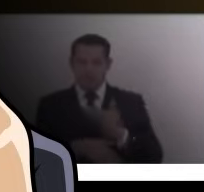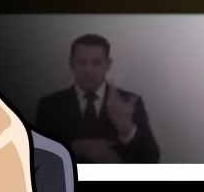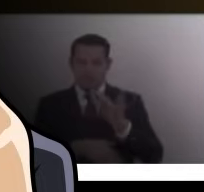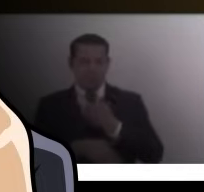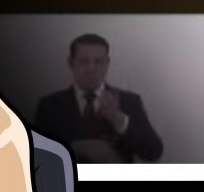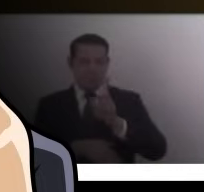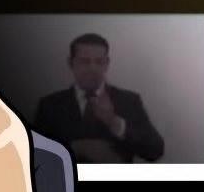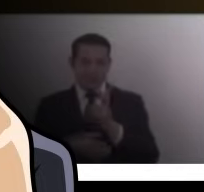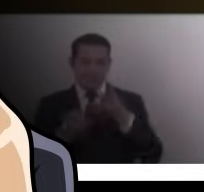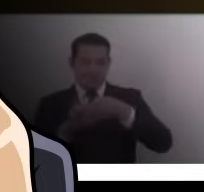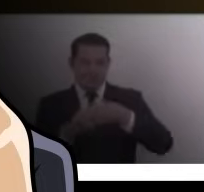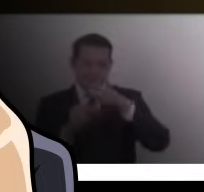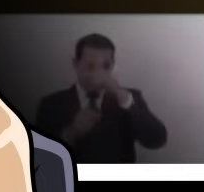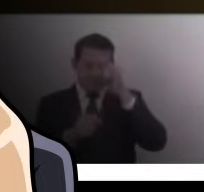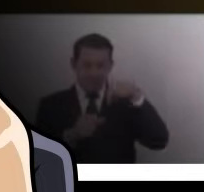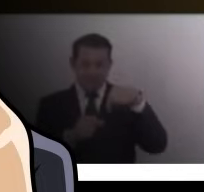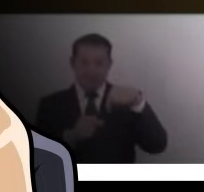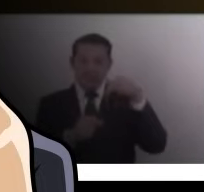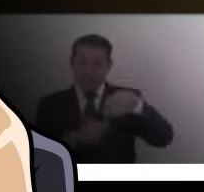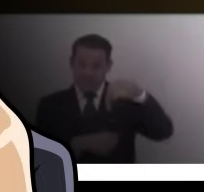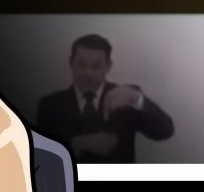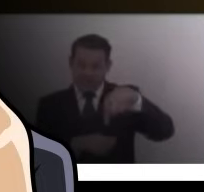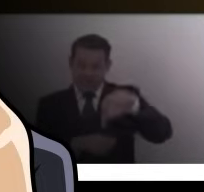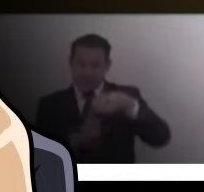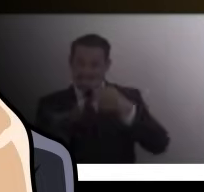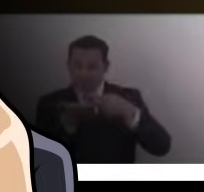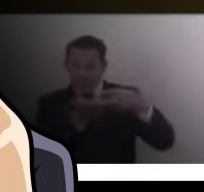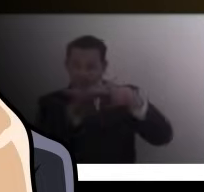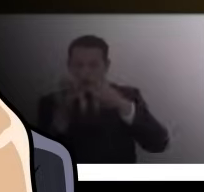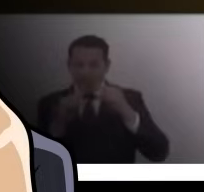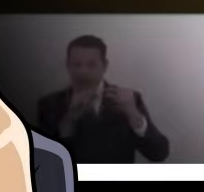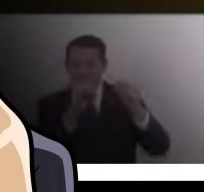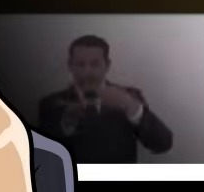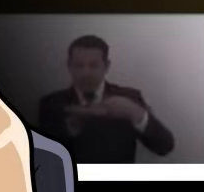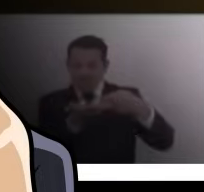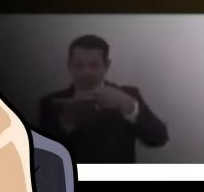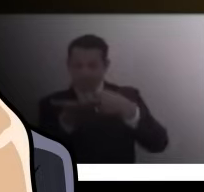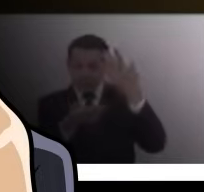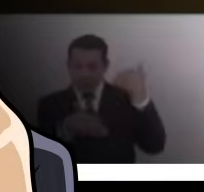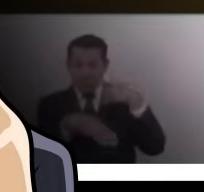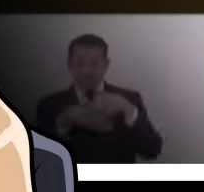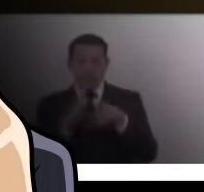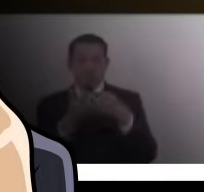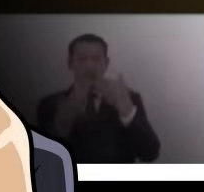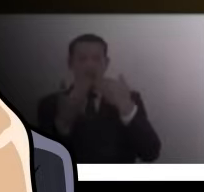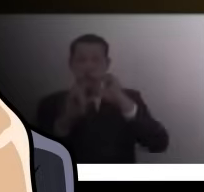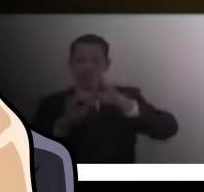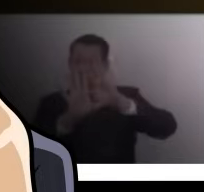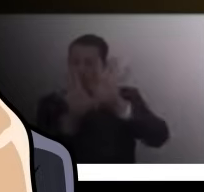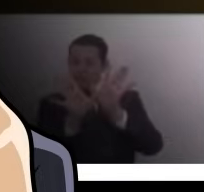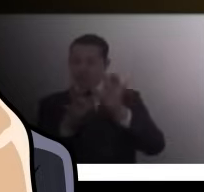Nosotros no estamos para eso. Aquí, en esta discusión, una diputada habló